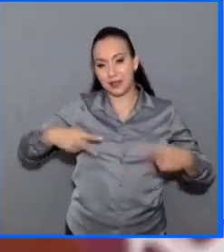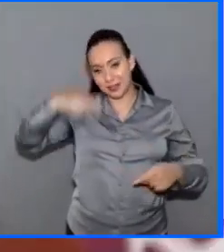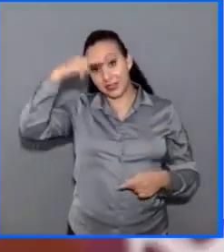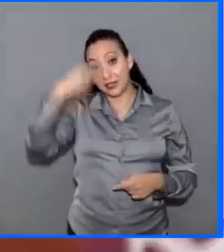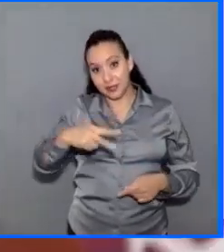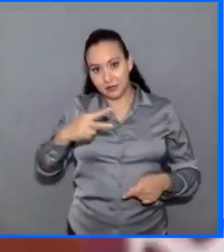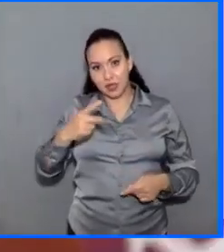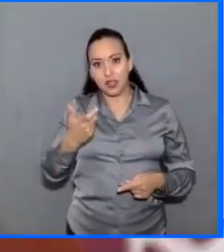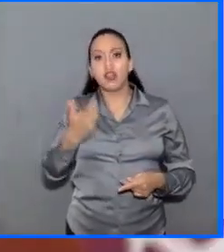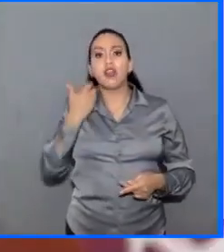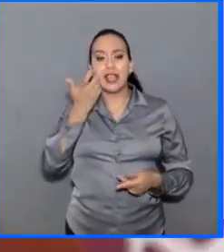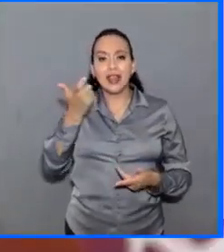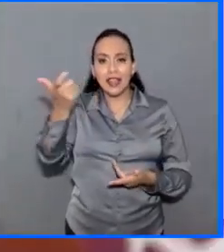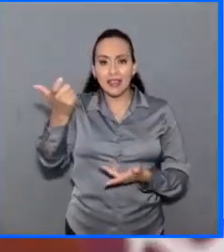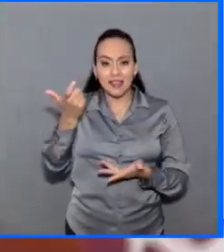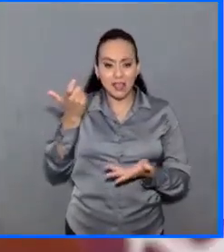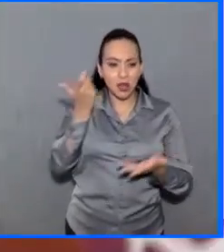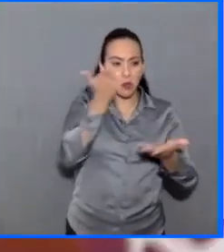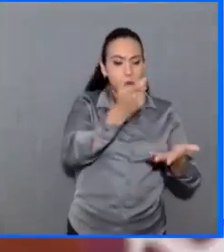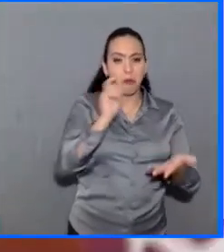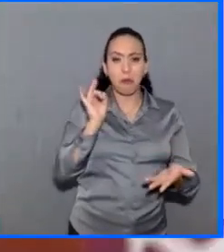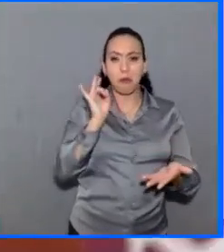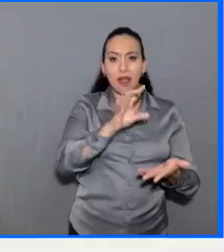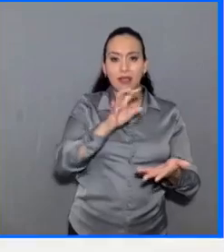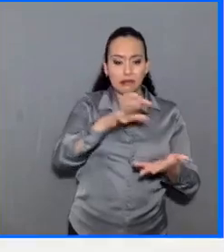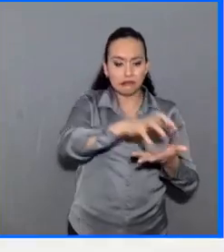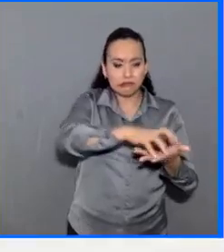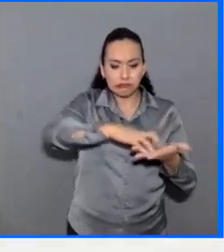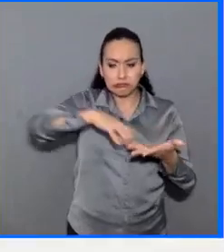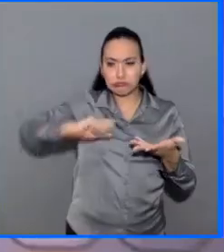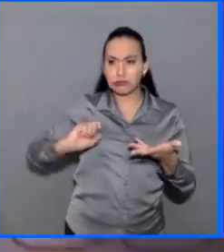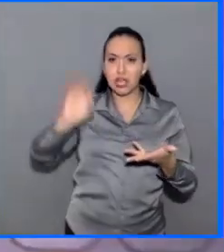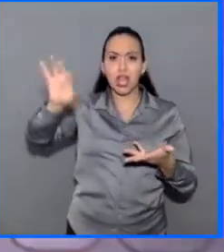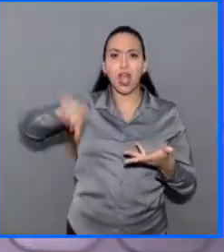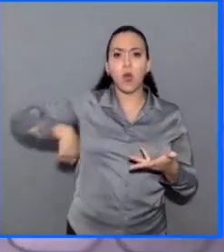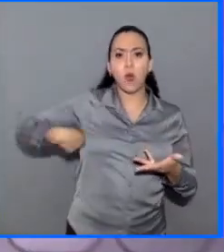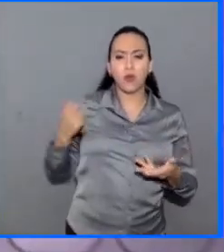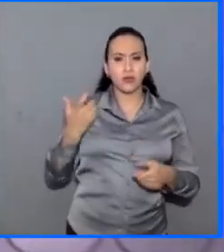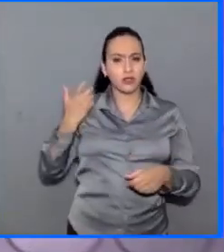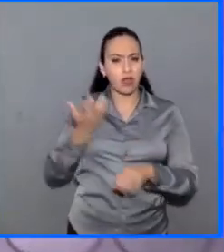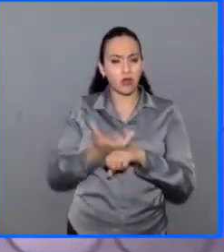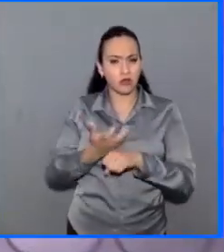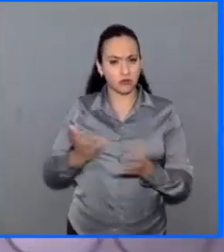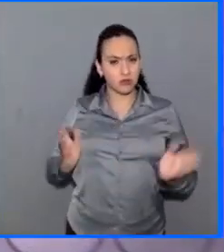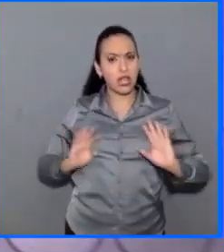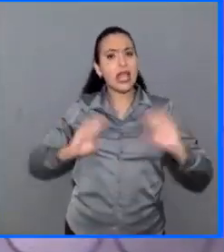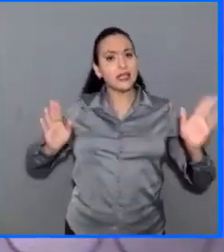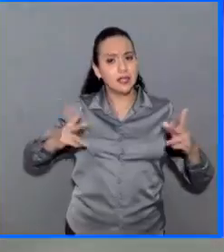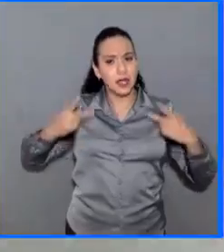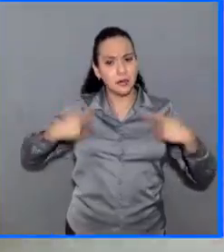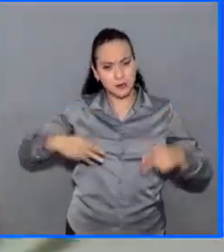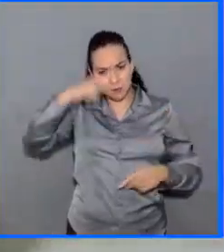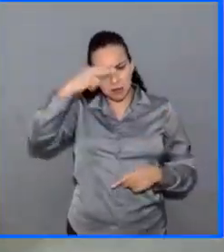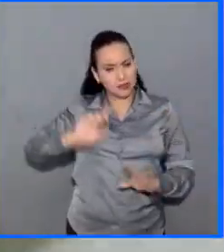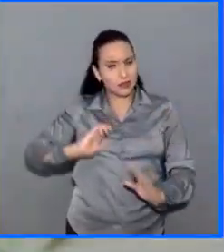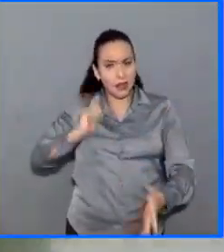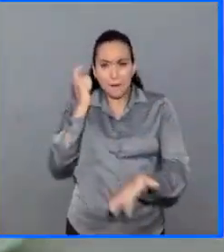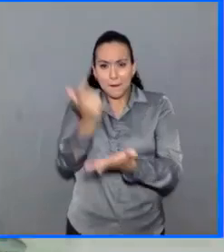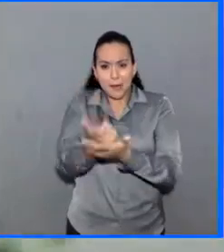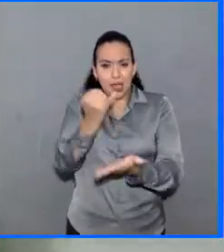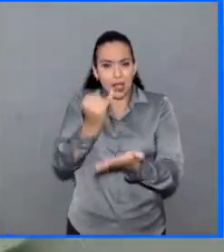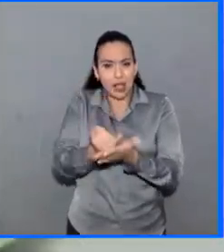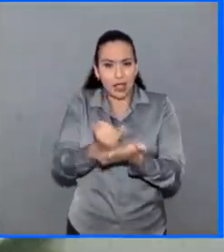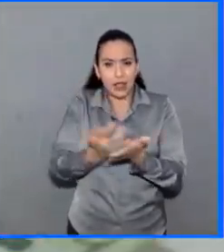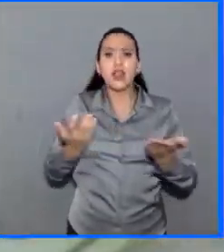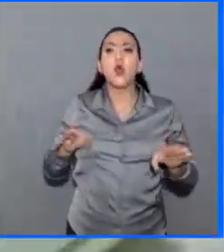Consideró que se trata de un doble impuesto, pues los mexicanos en Estados Unidos ya pagan sus contribuciones. Por ello se está cabildeando para tratar